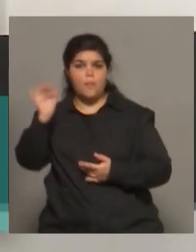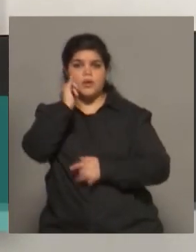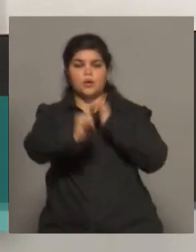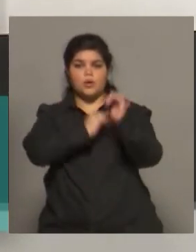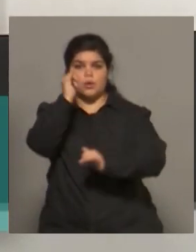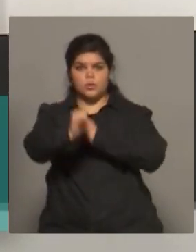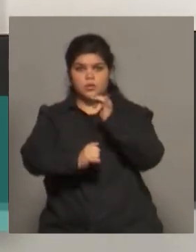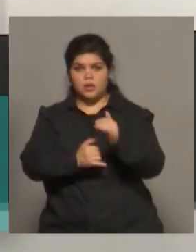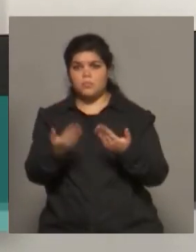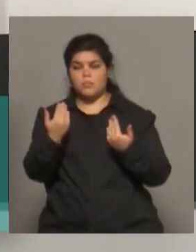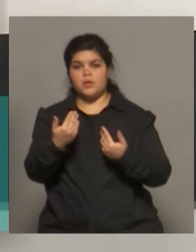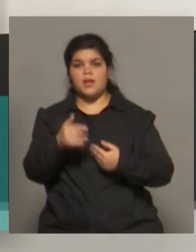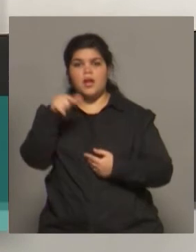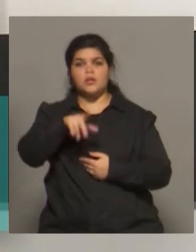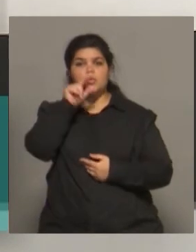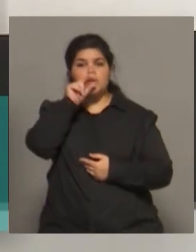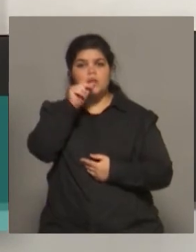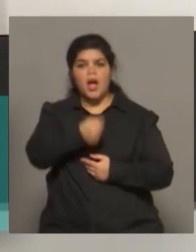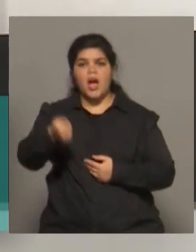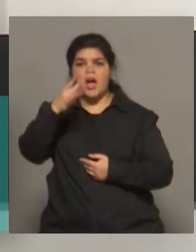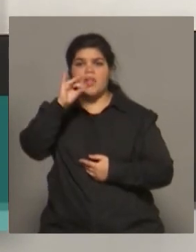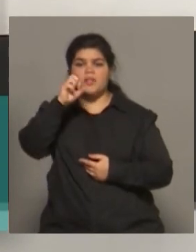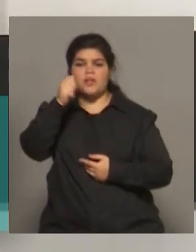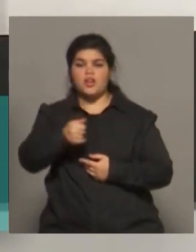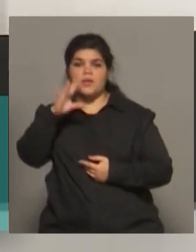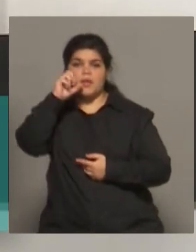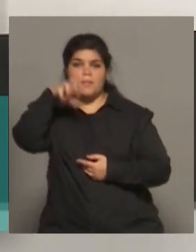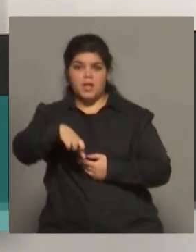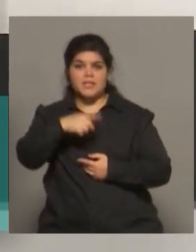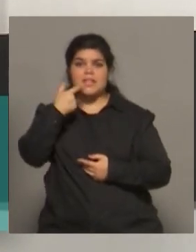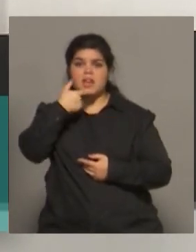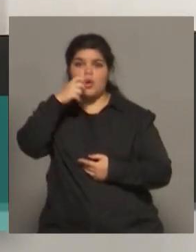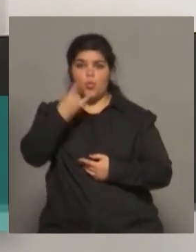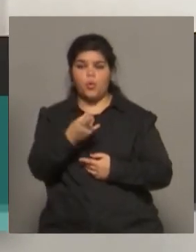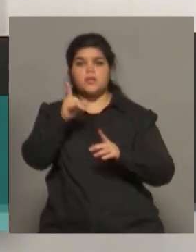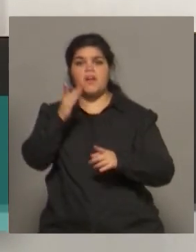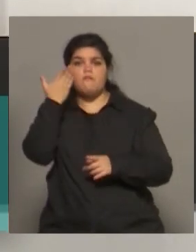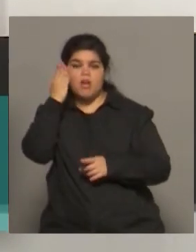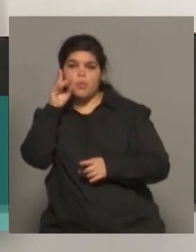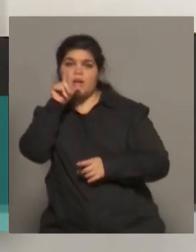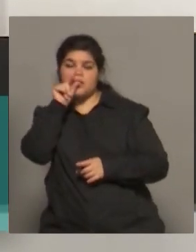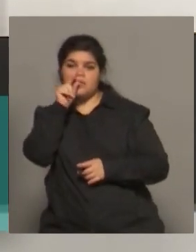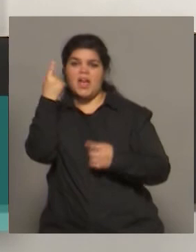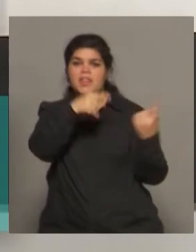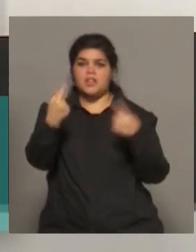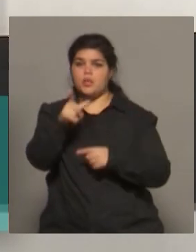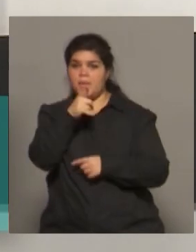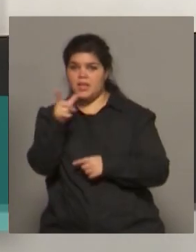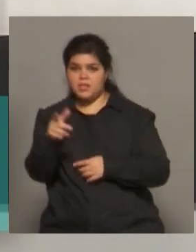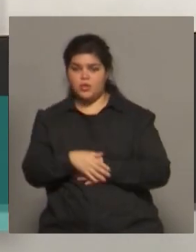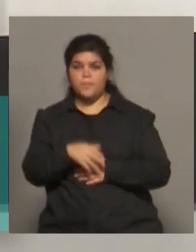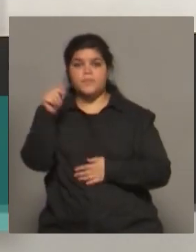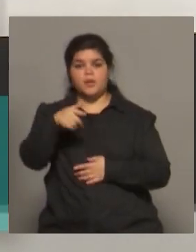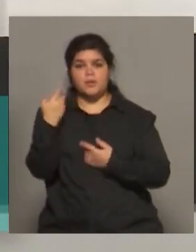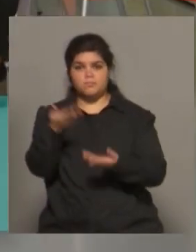temática, pueden dar su opinión. Estamos en Twitter en @dpsenalú, en Facebook y en Instagram estamos como Distintos Parecidos. Enseguida